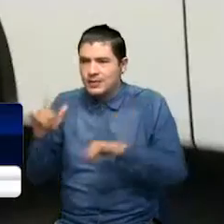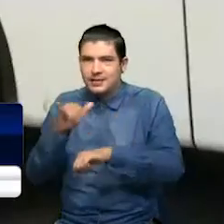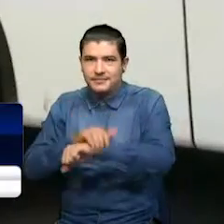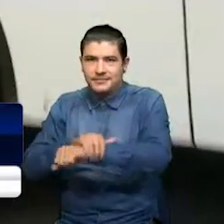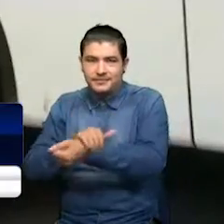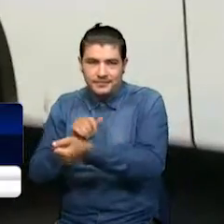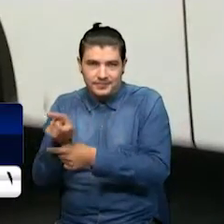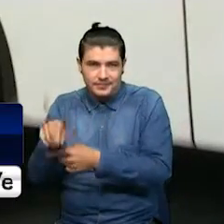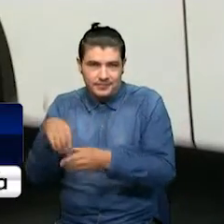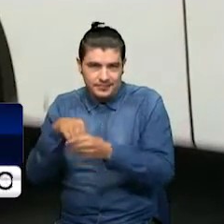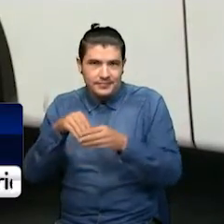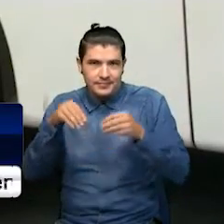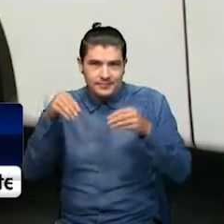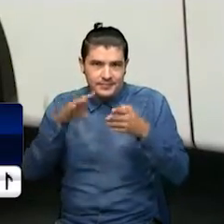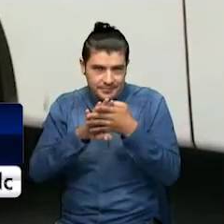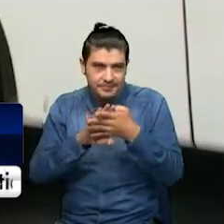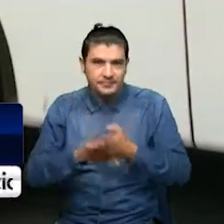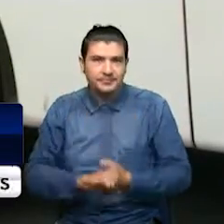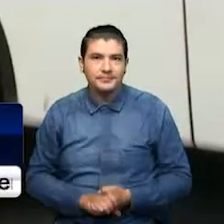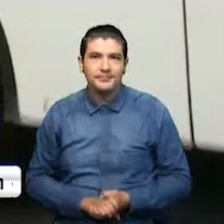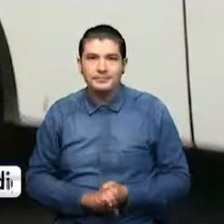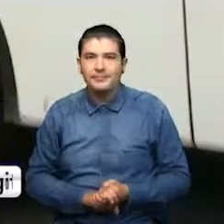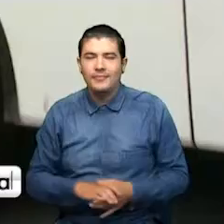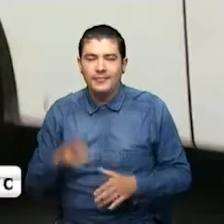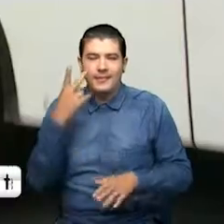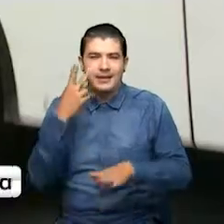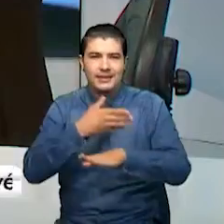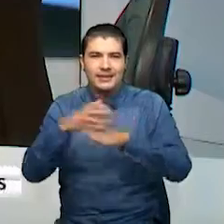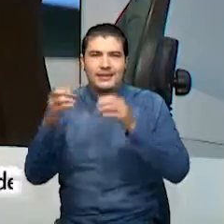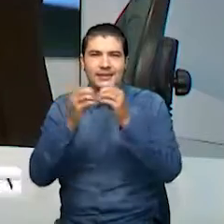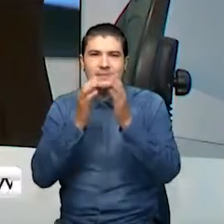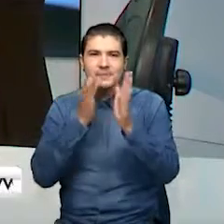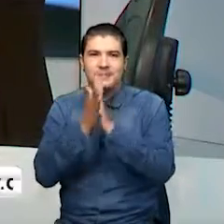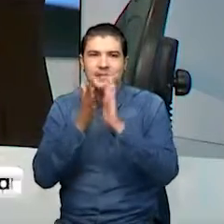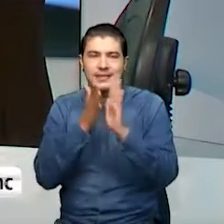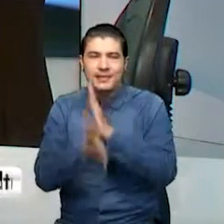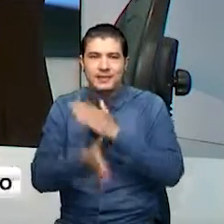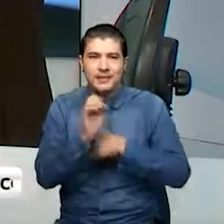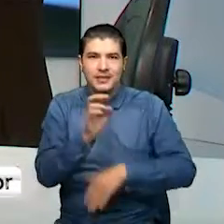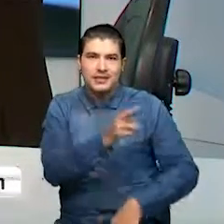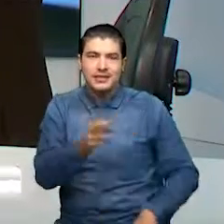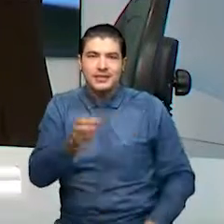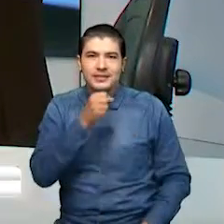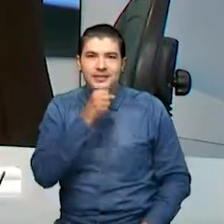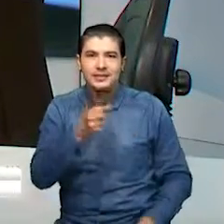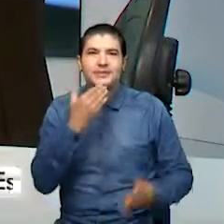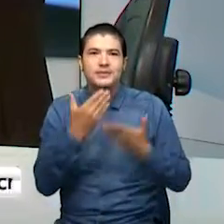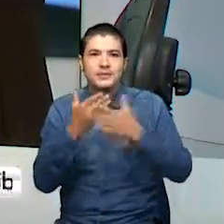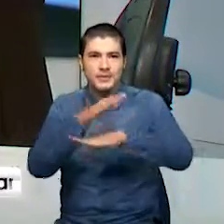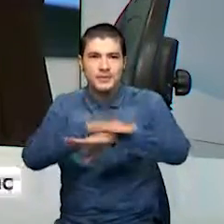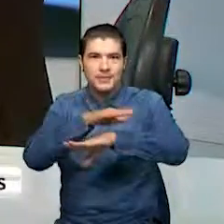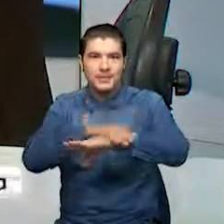intramural. Con la cámara de Weimar Aldemar Gómez López, les presentó para Oriente Noticias Luis Antonio Camacho González. Feliz tarde.